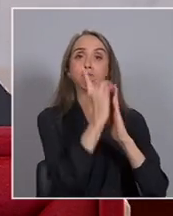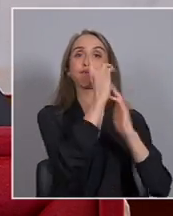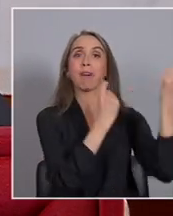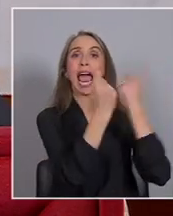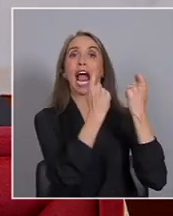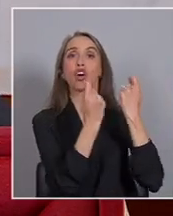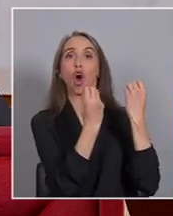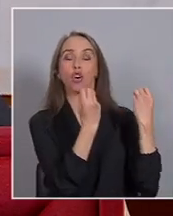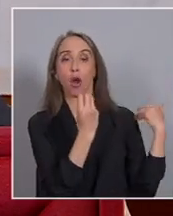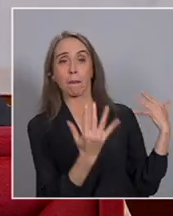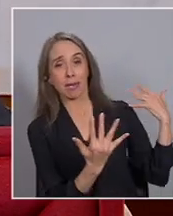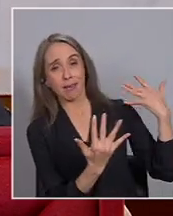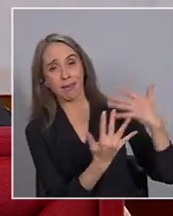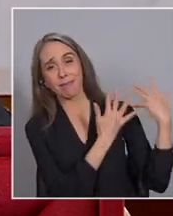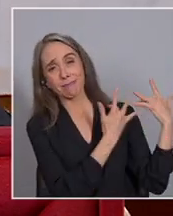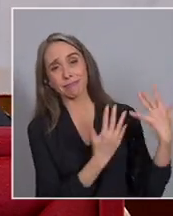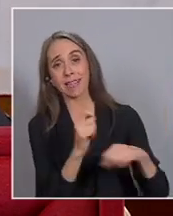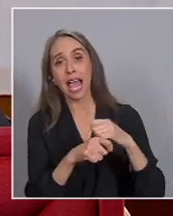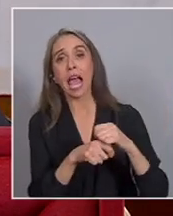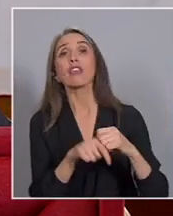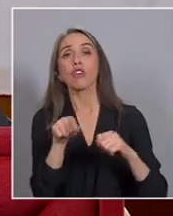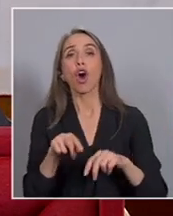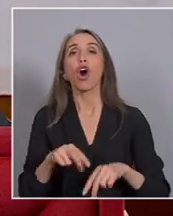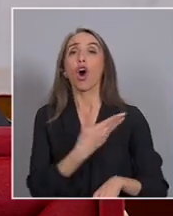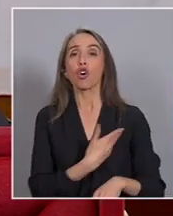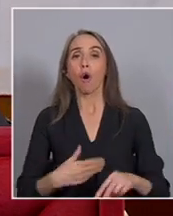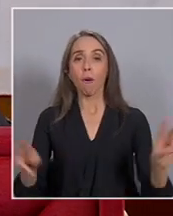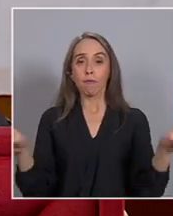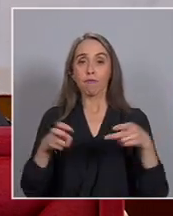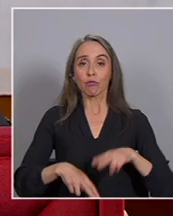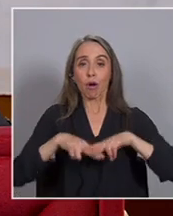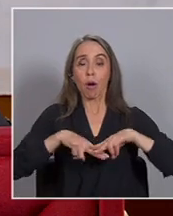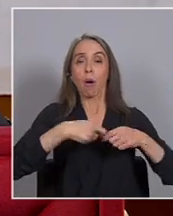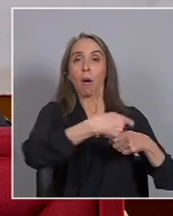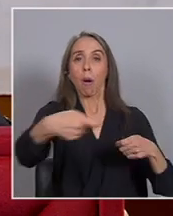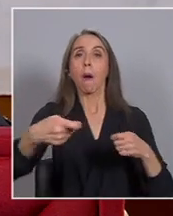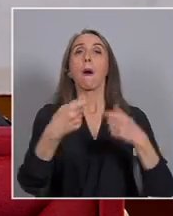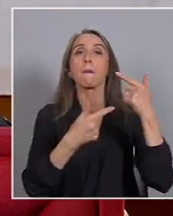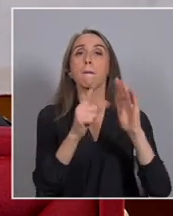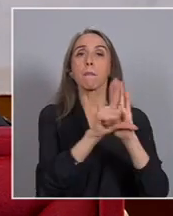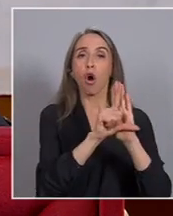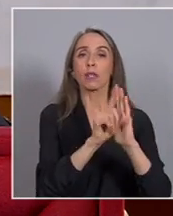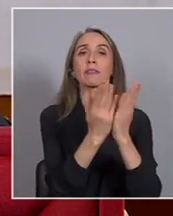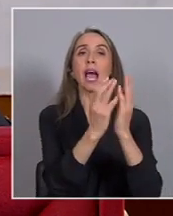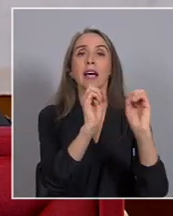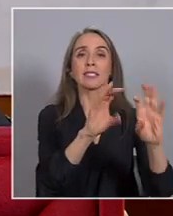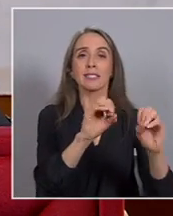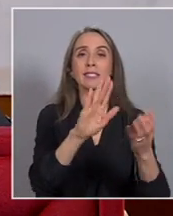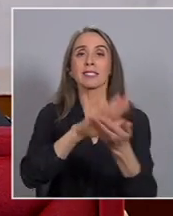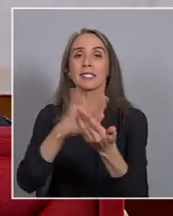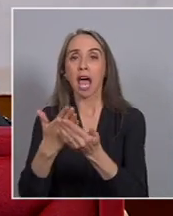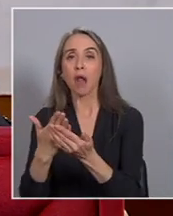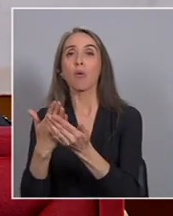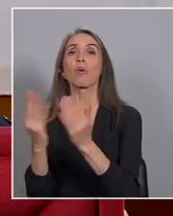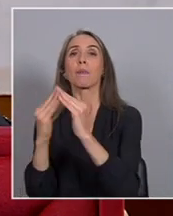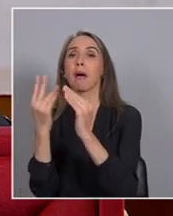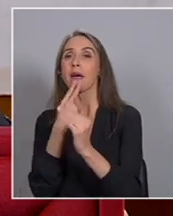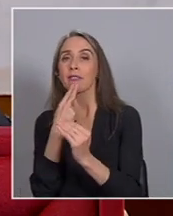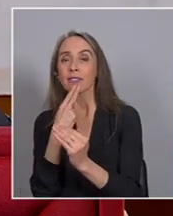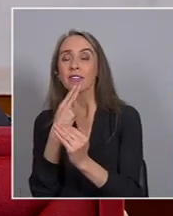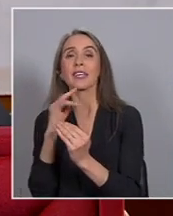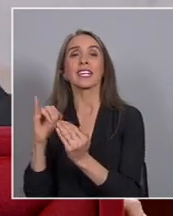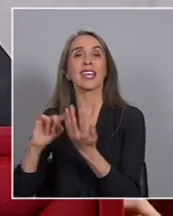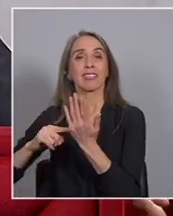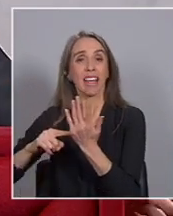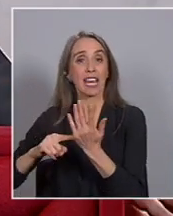financiado durante décadas políticas sociales de educación, vivienda, salud, tecnología.